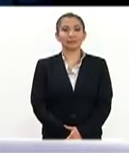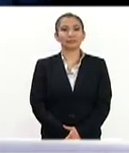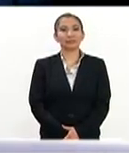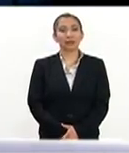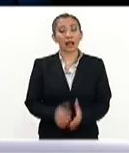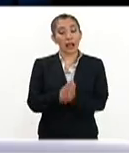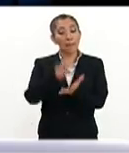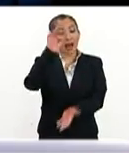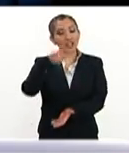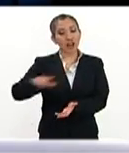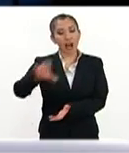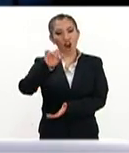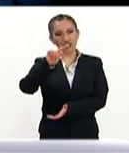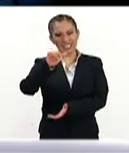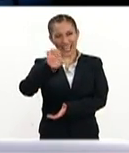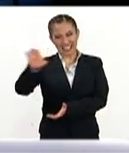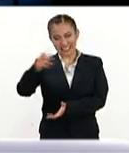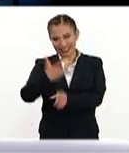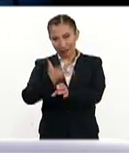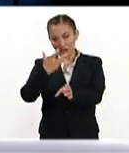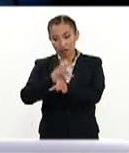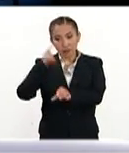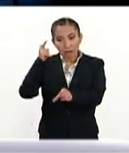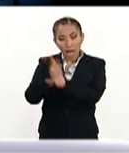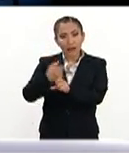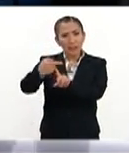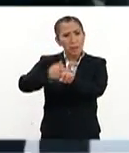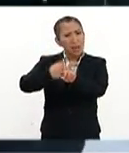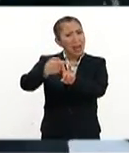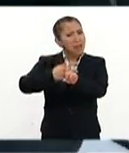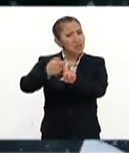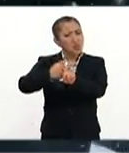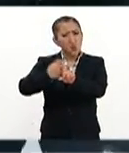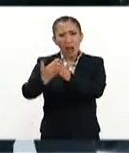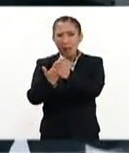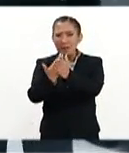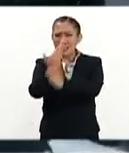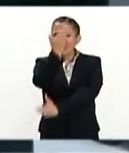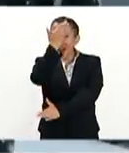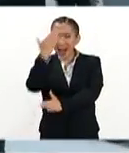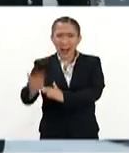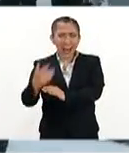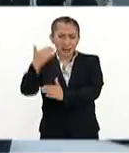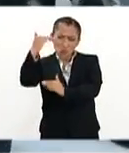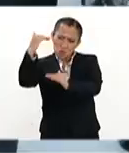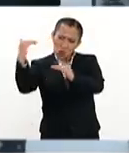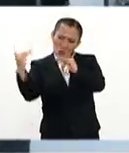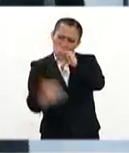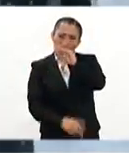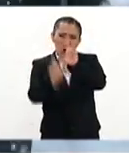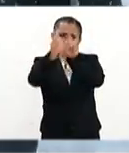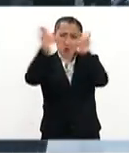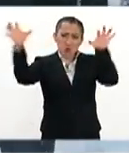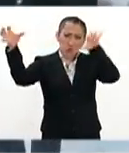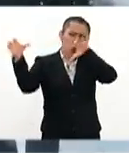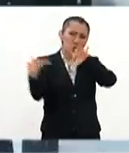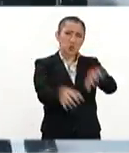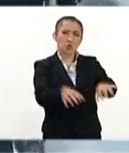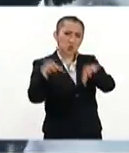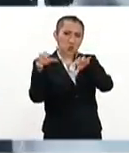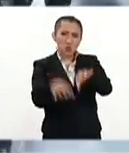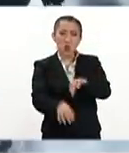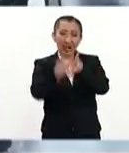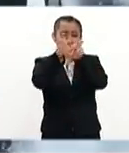Gran parte de la costa este de los Estados Unidos amaneció con temperaturas extremadamente bajas debido a una tormenta que